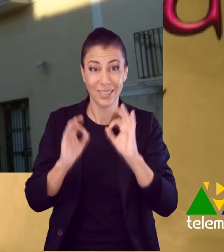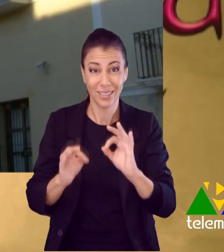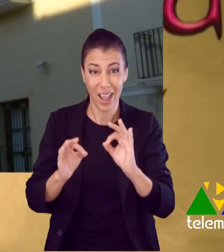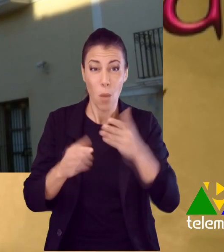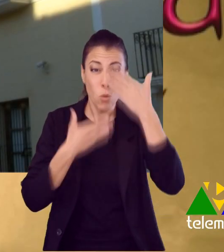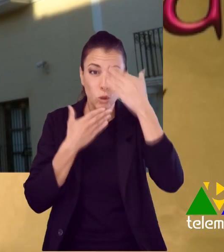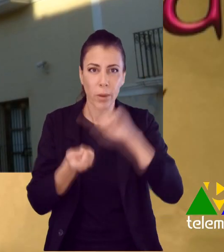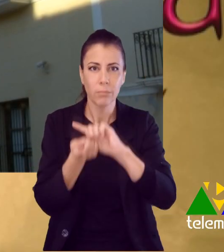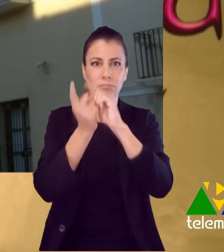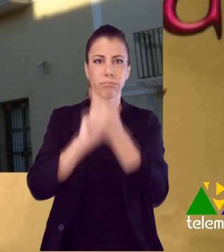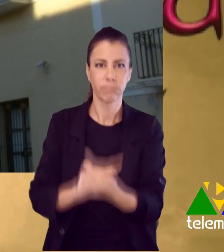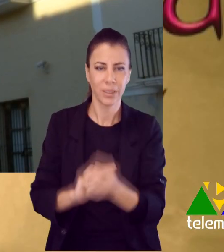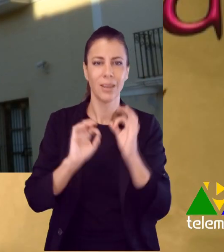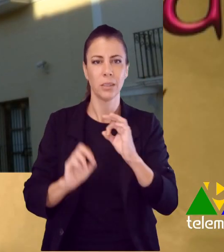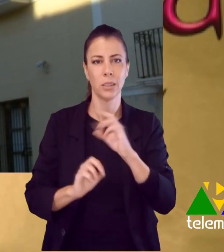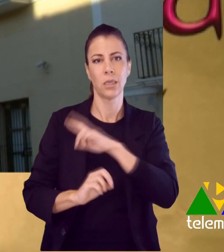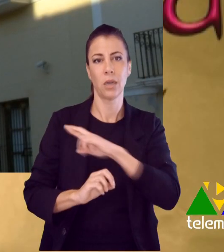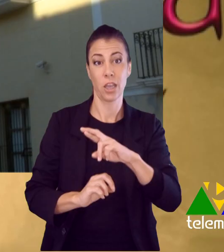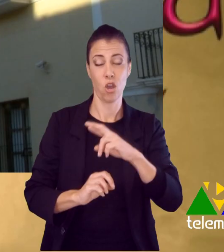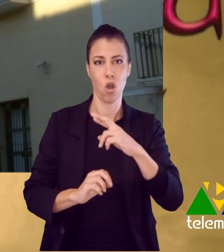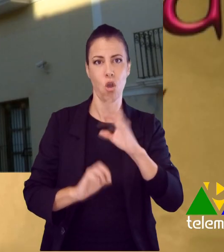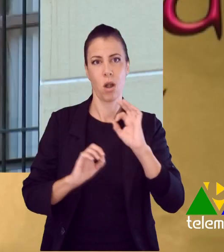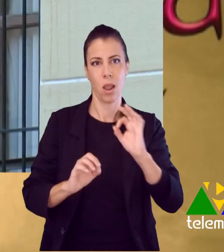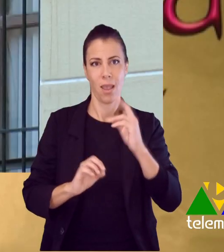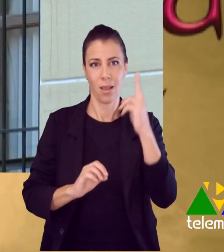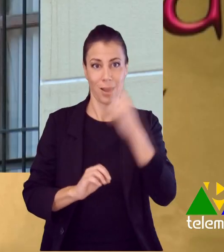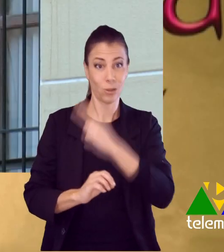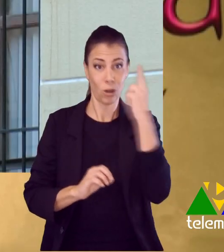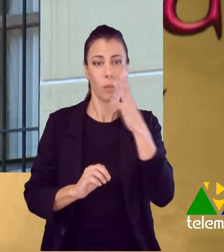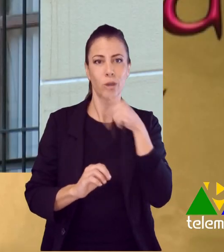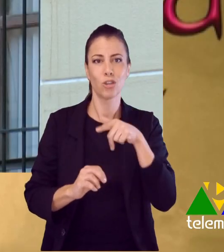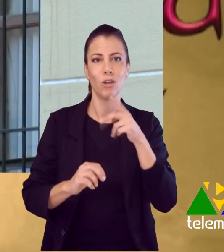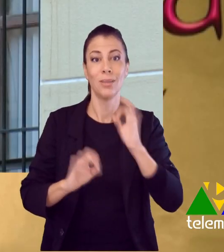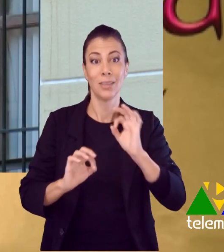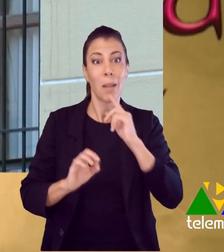Ahí donde estuvo la Virgen de la Cabeza por primera vez, antes de construirse